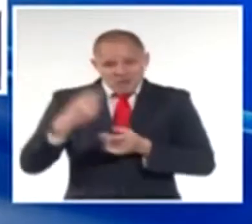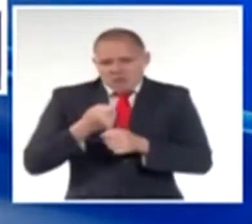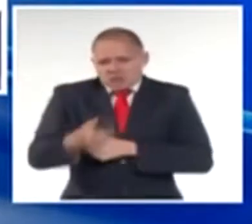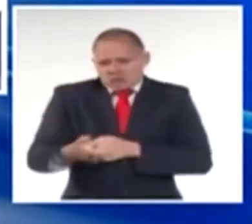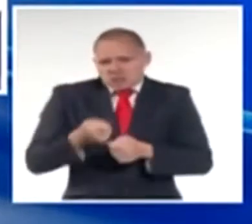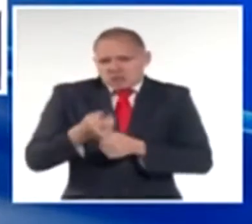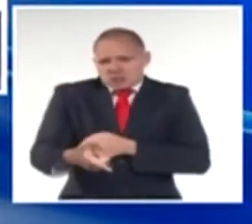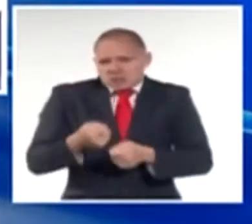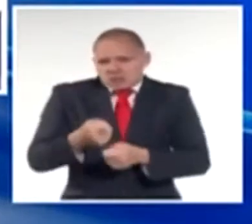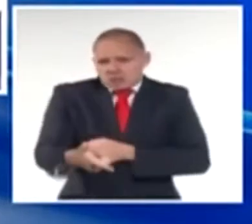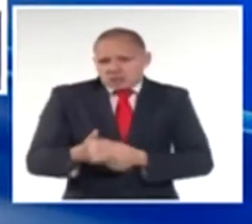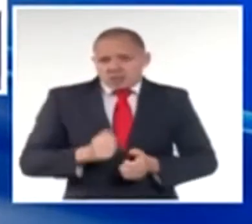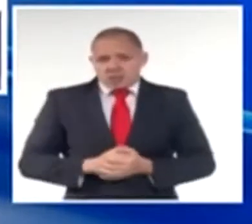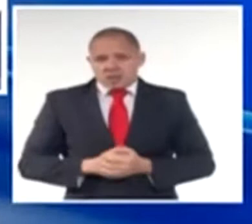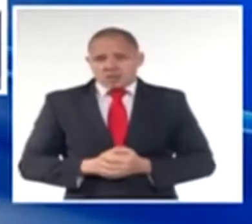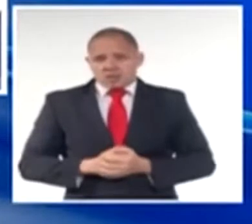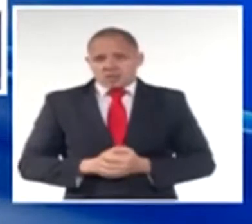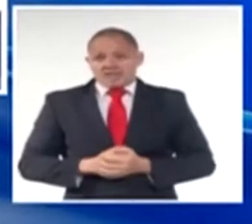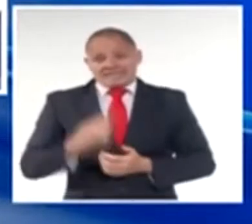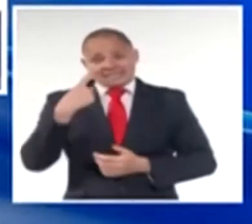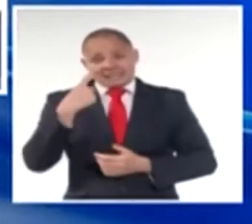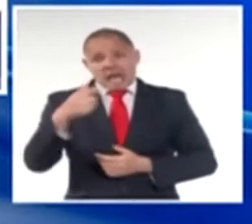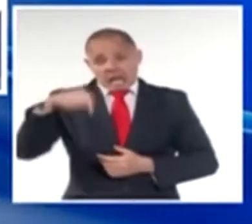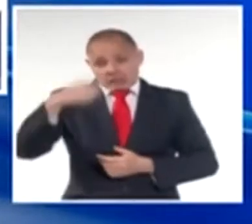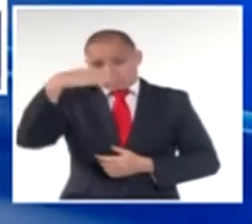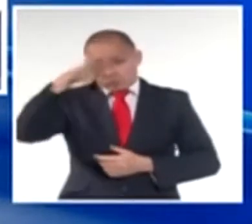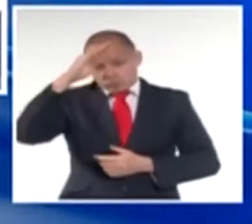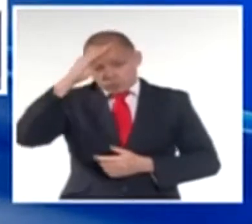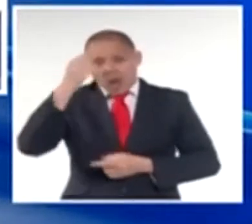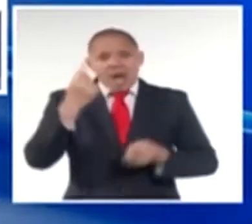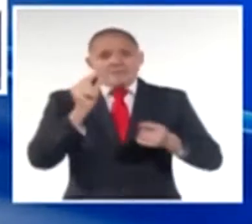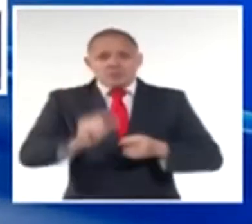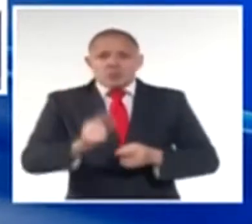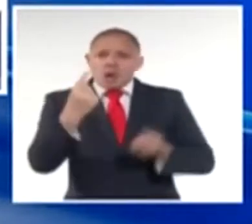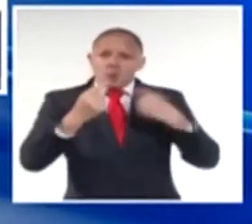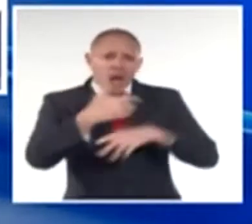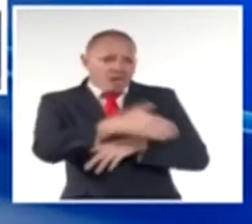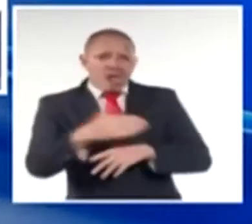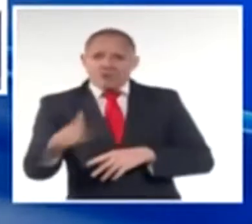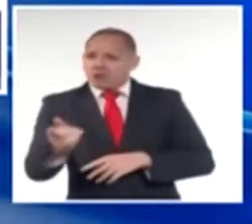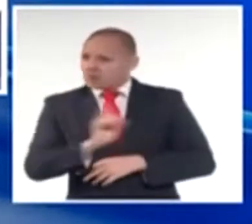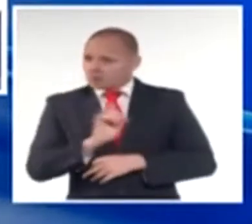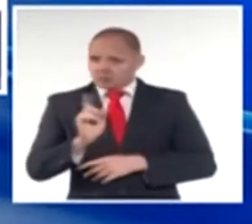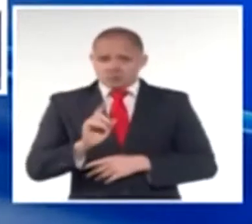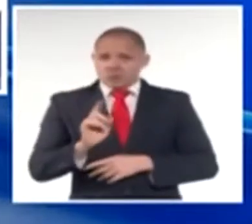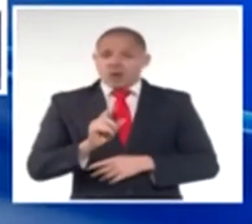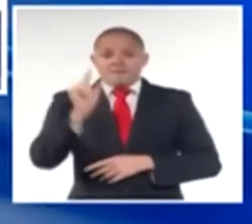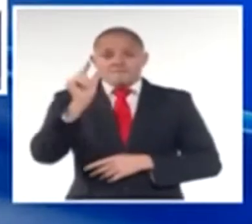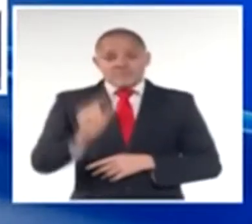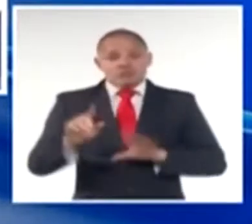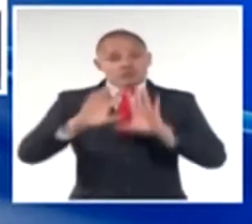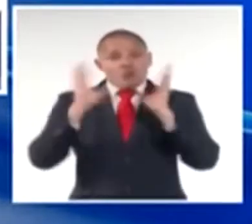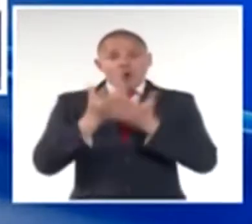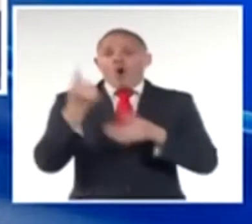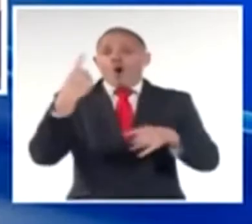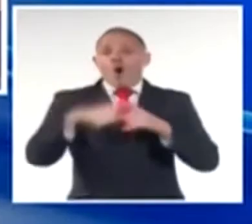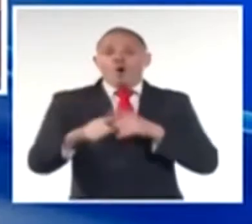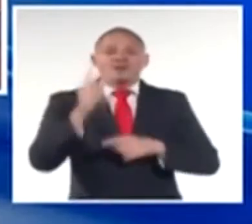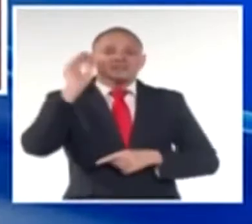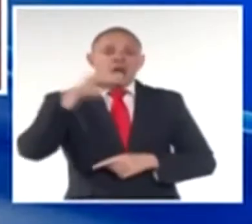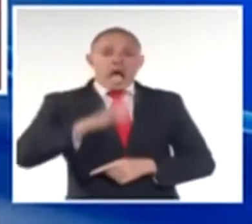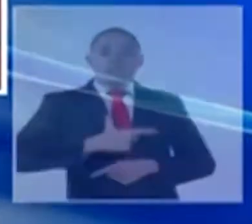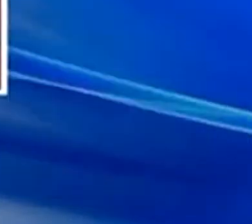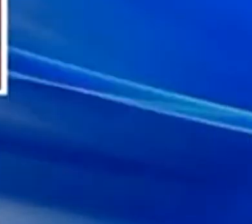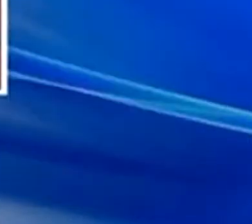Cuba socialista nadie queda desamparado y que incluyó la ayuda económica a nuestros artistas por